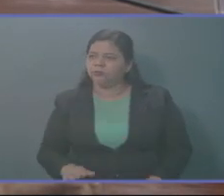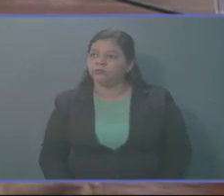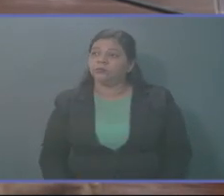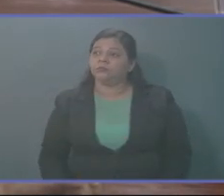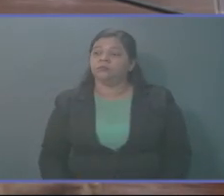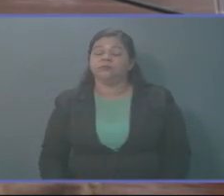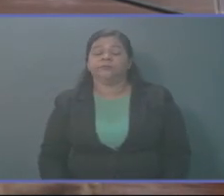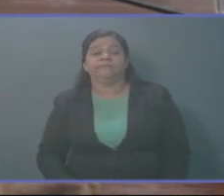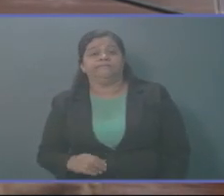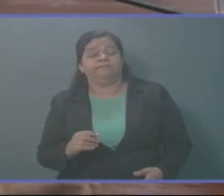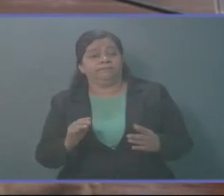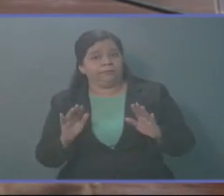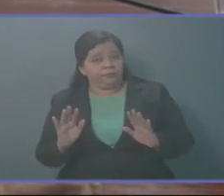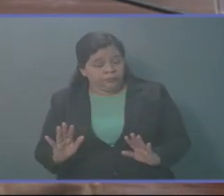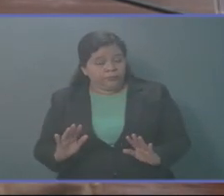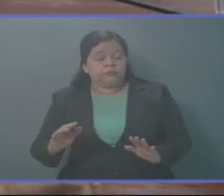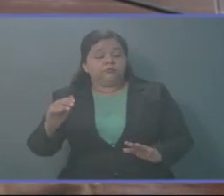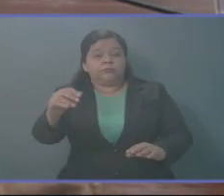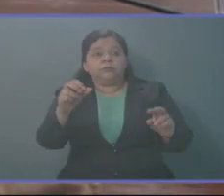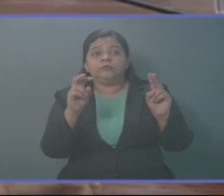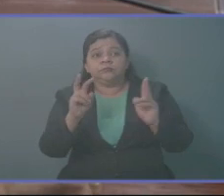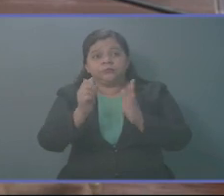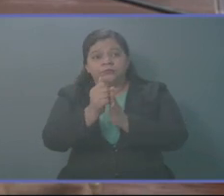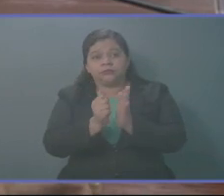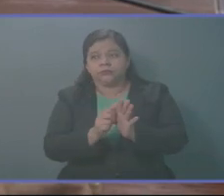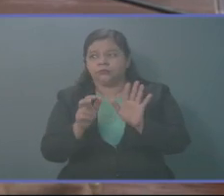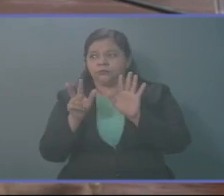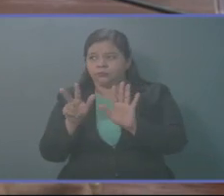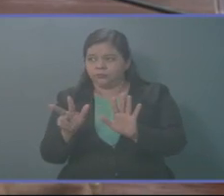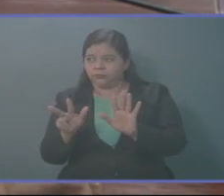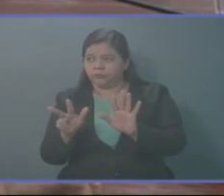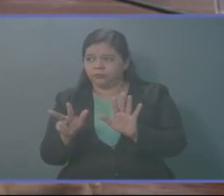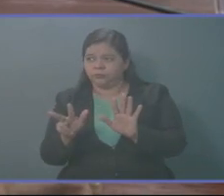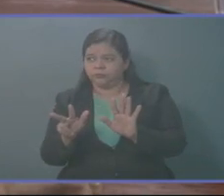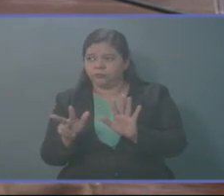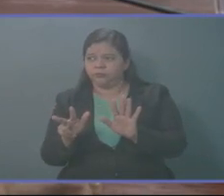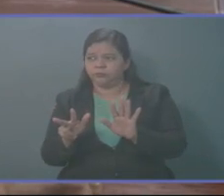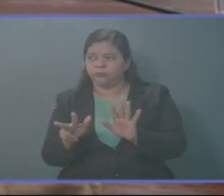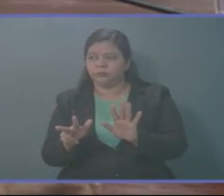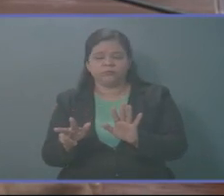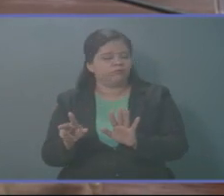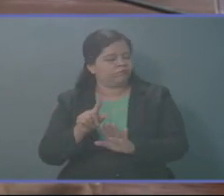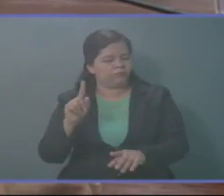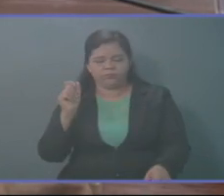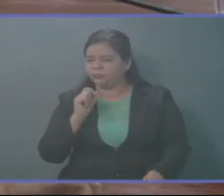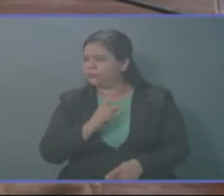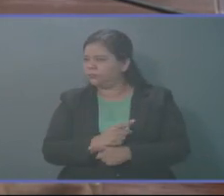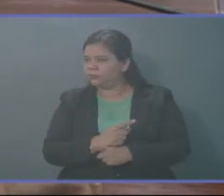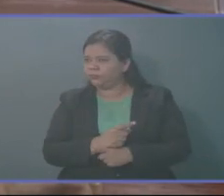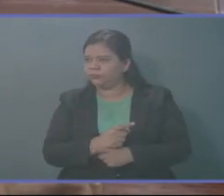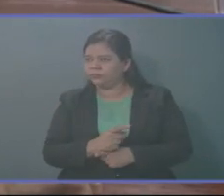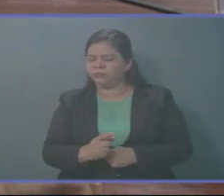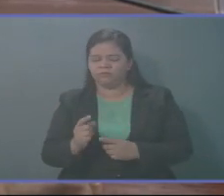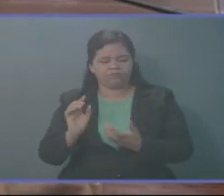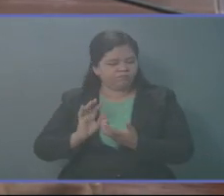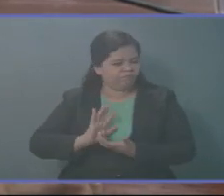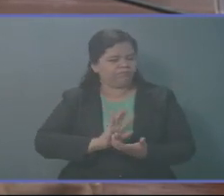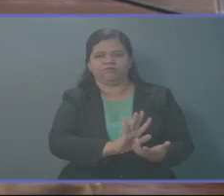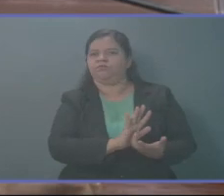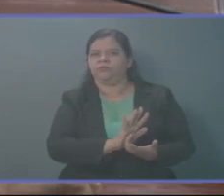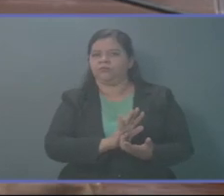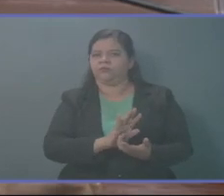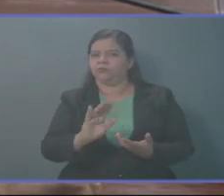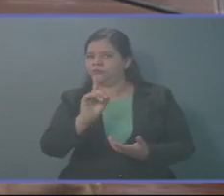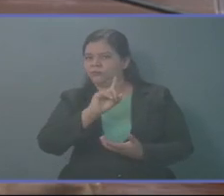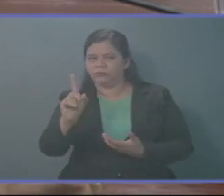Pero, en lo que respecta al artículo 8, es inapropiado, discriminatorio y no